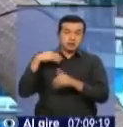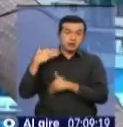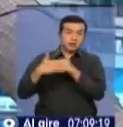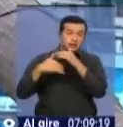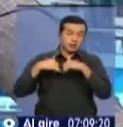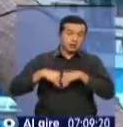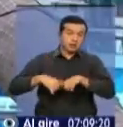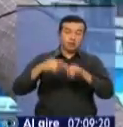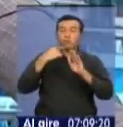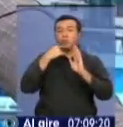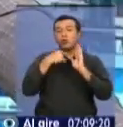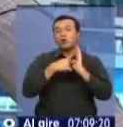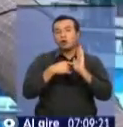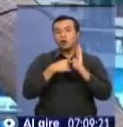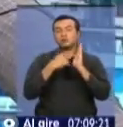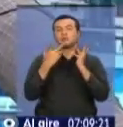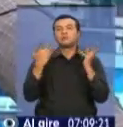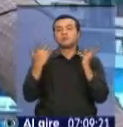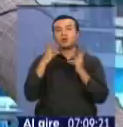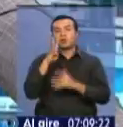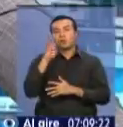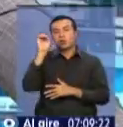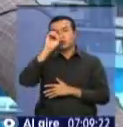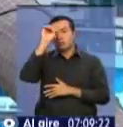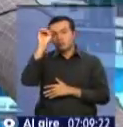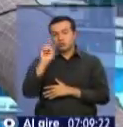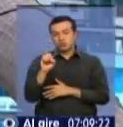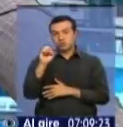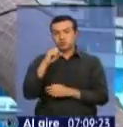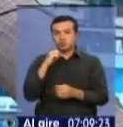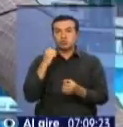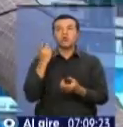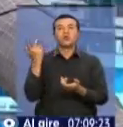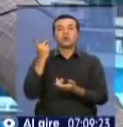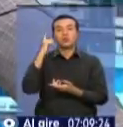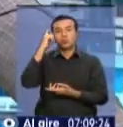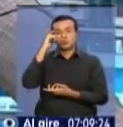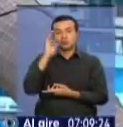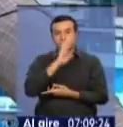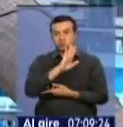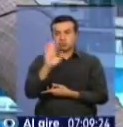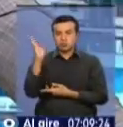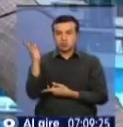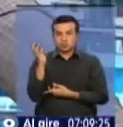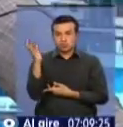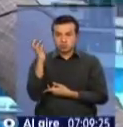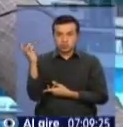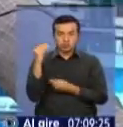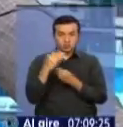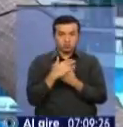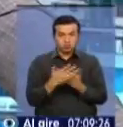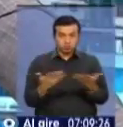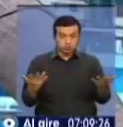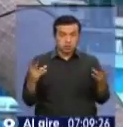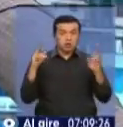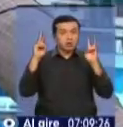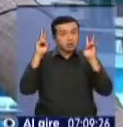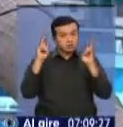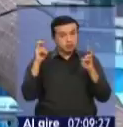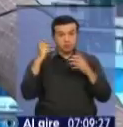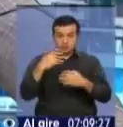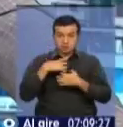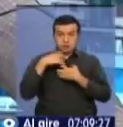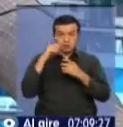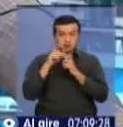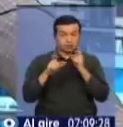Por ejemplo, el retorno del 40% de aportes del Estado para las pensiones jubilares. Es un tema que reclama